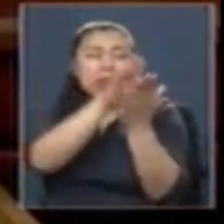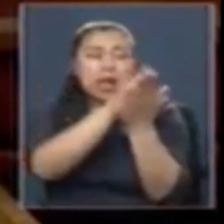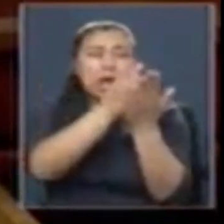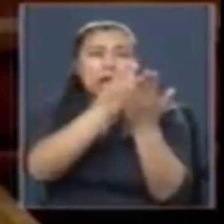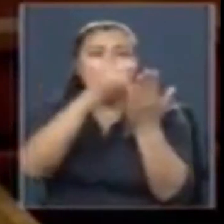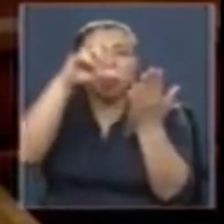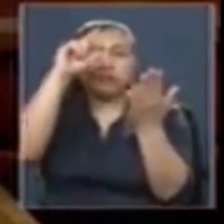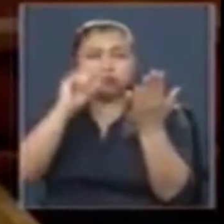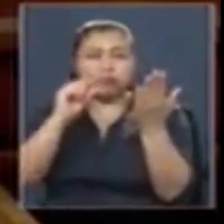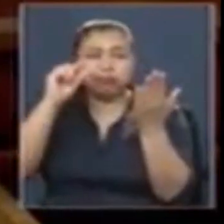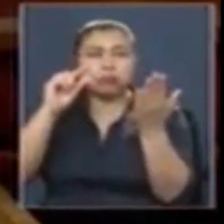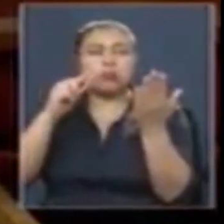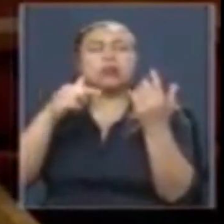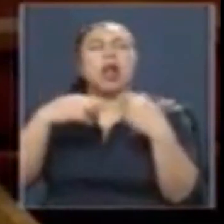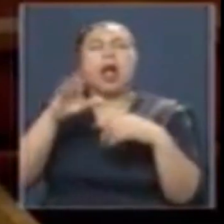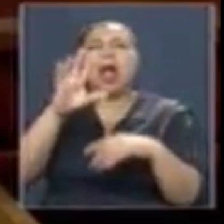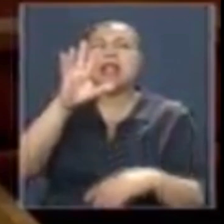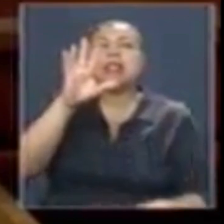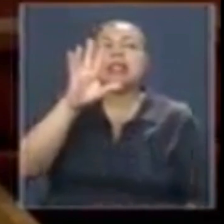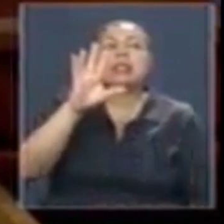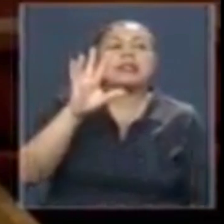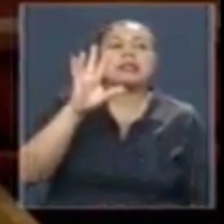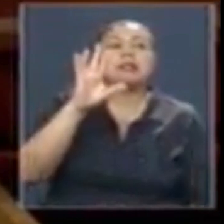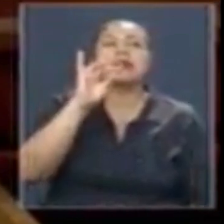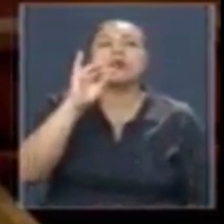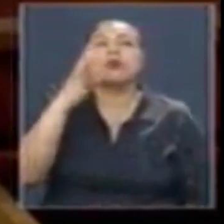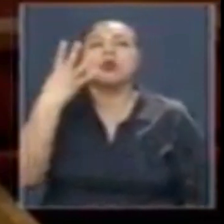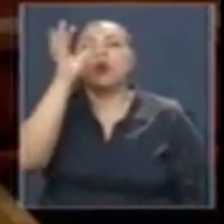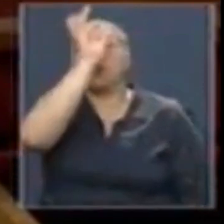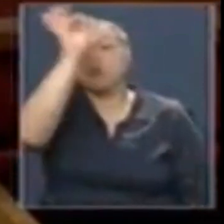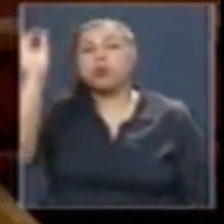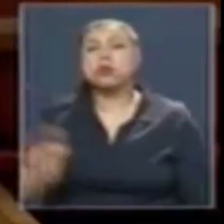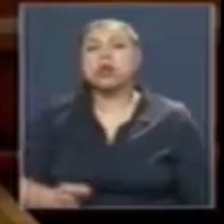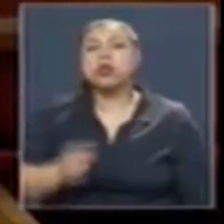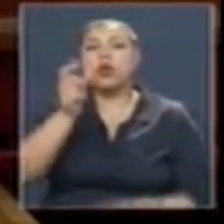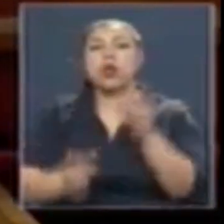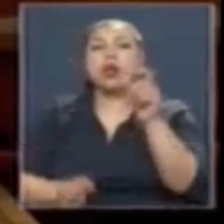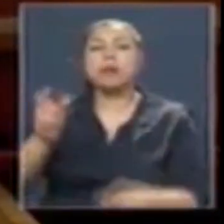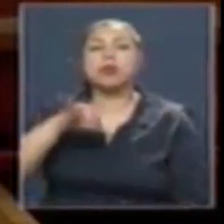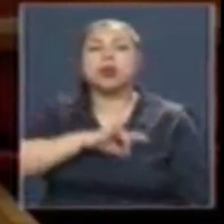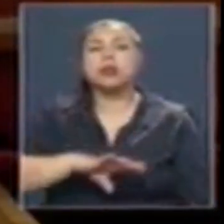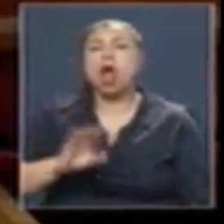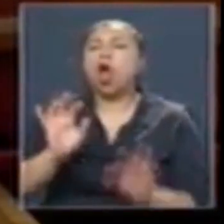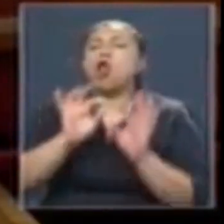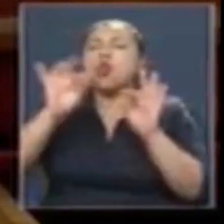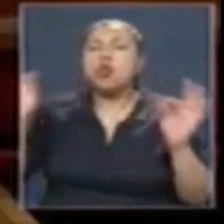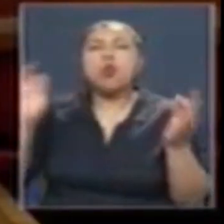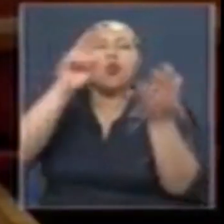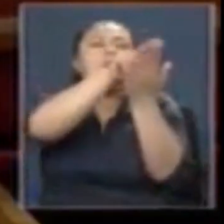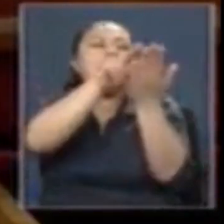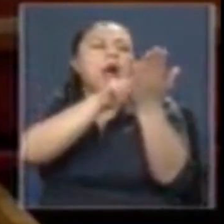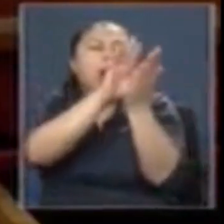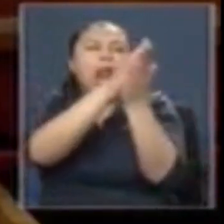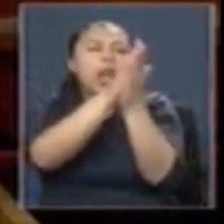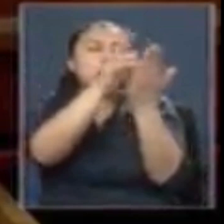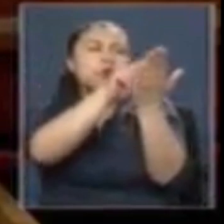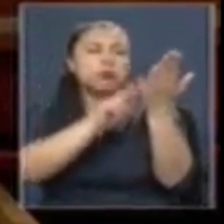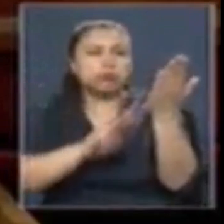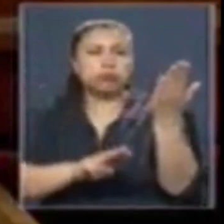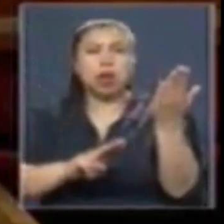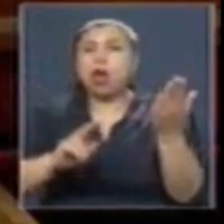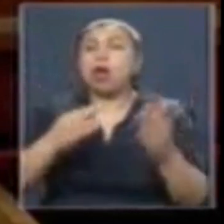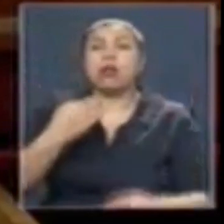de la Cultura que estiman que el 54% de los chilenos nunca ha leído un libro por cuenta propia. Tampoco es un